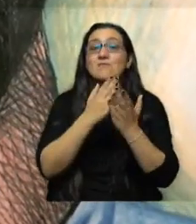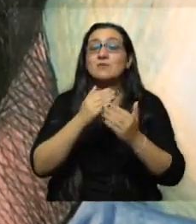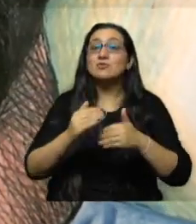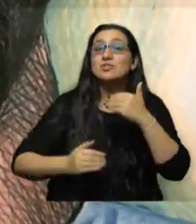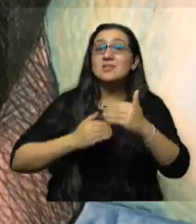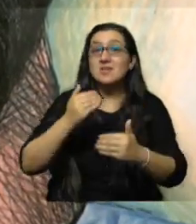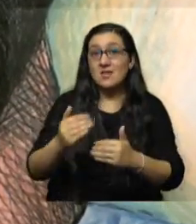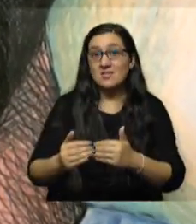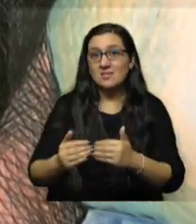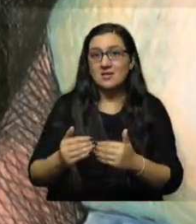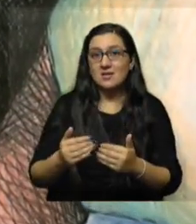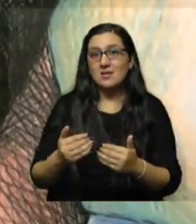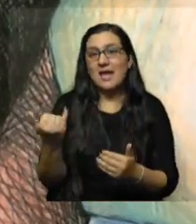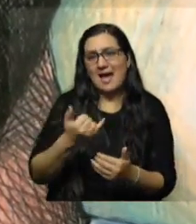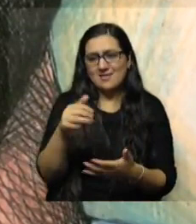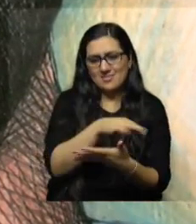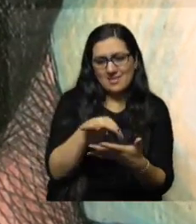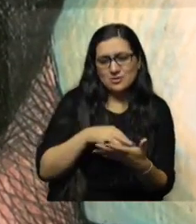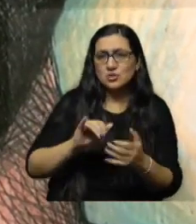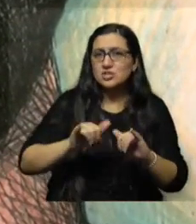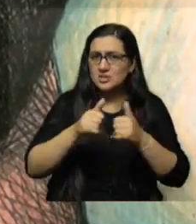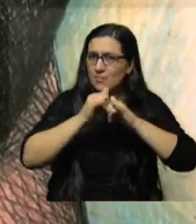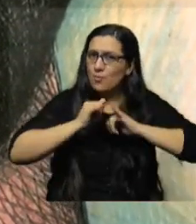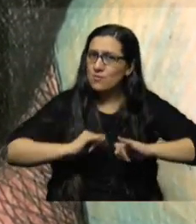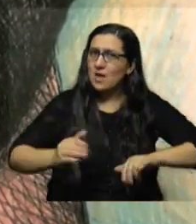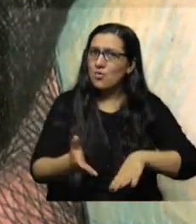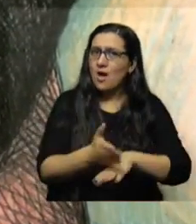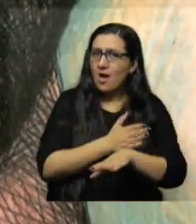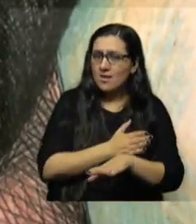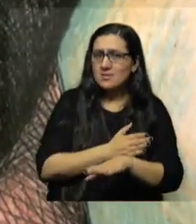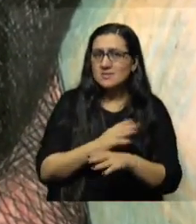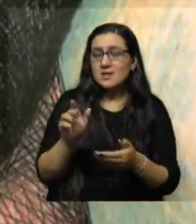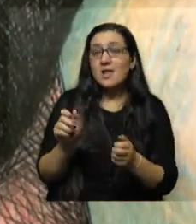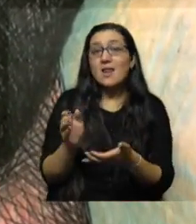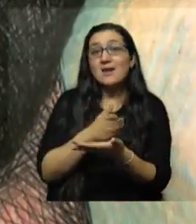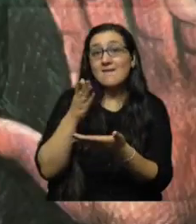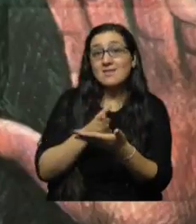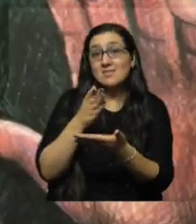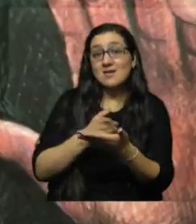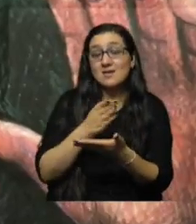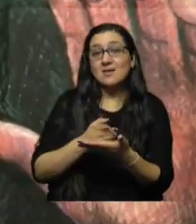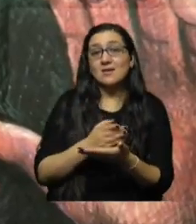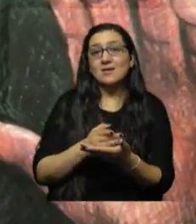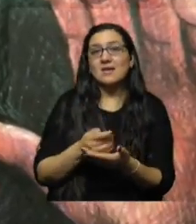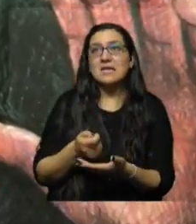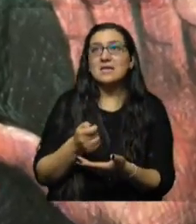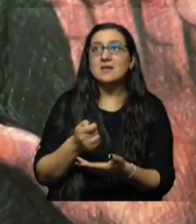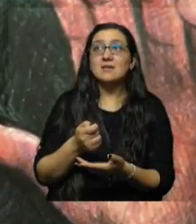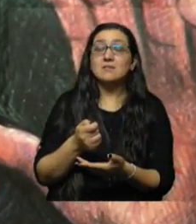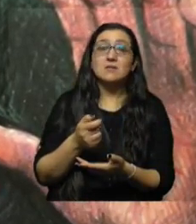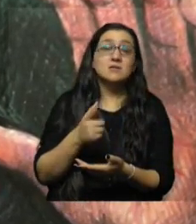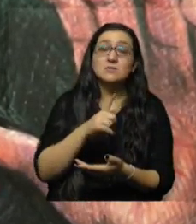vos decías, algunos textos que ya venían saliendo en los últimos tiempos en la revista. Y casi que mitad y mitad